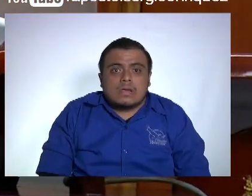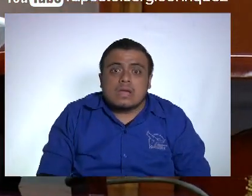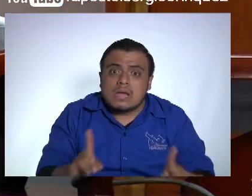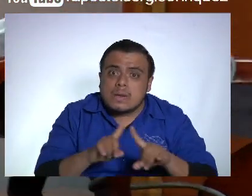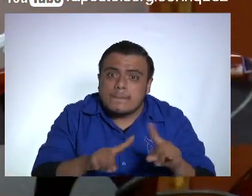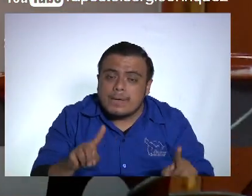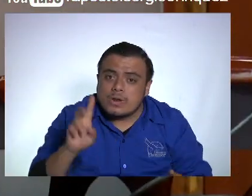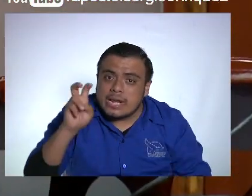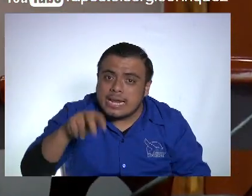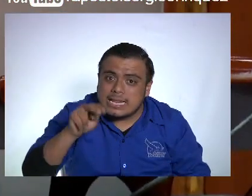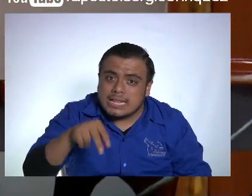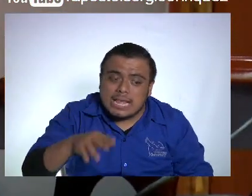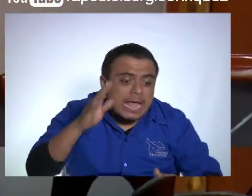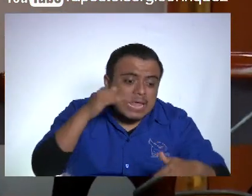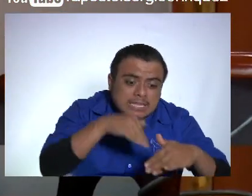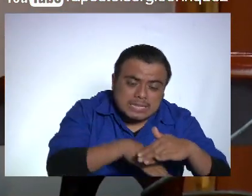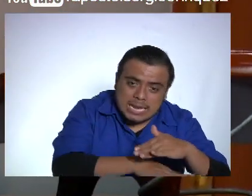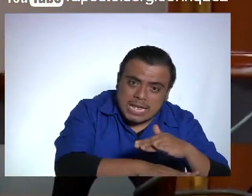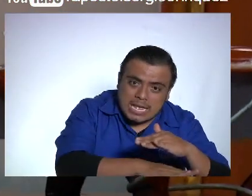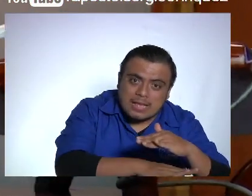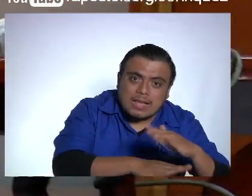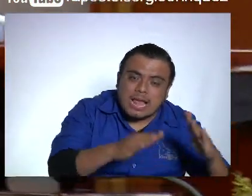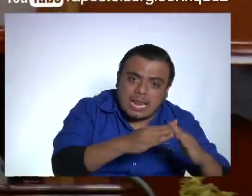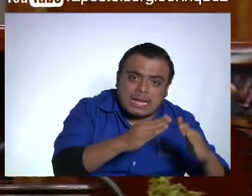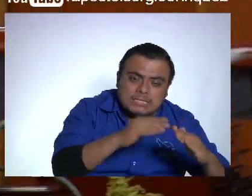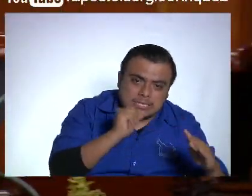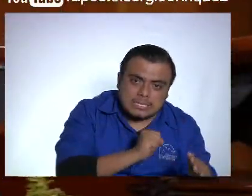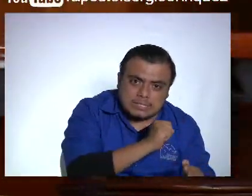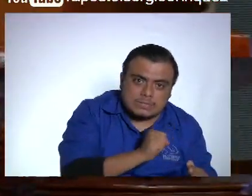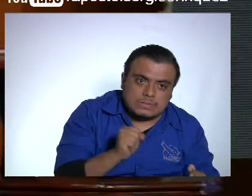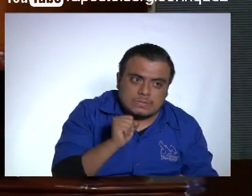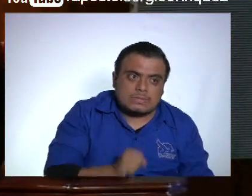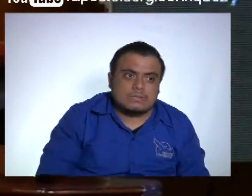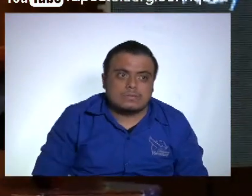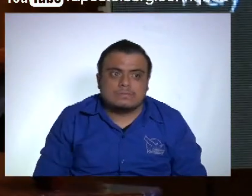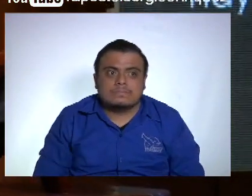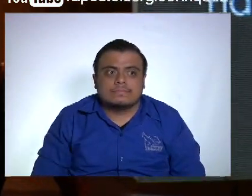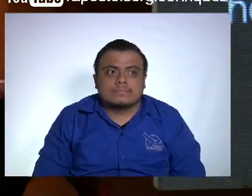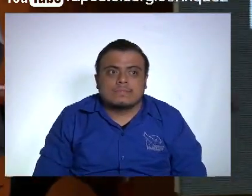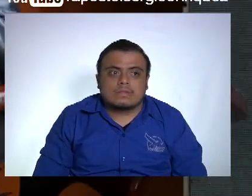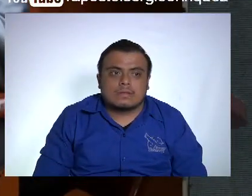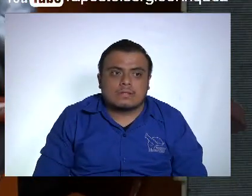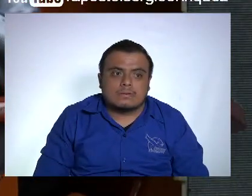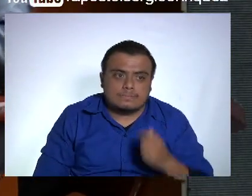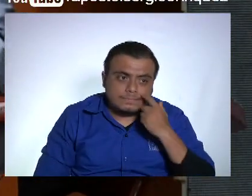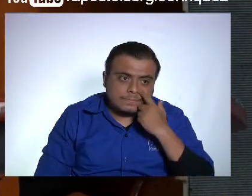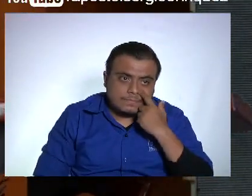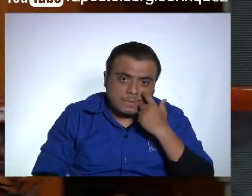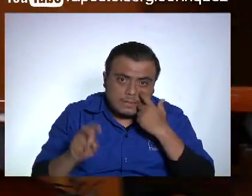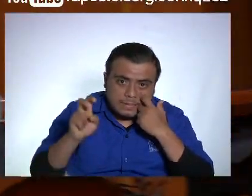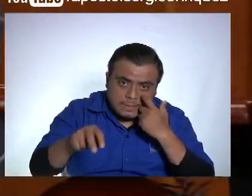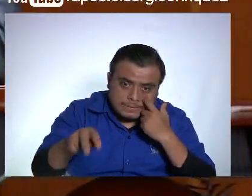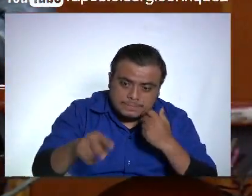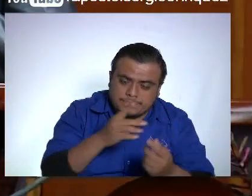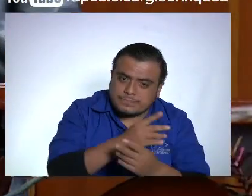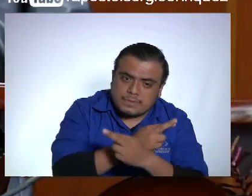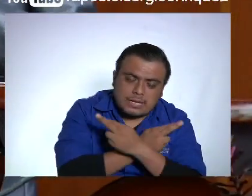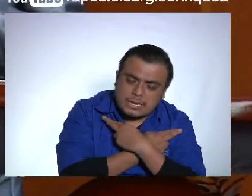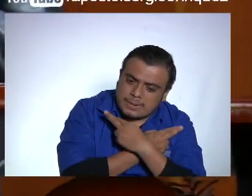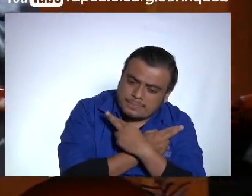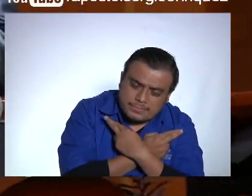necesitas entrar a esta hermosa casa. Aleluya. Necesitas reposo, necesitas